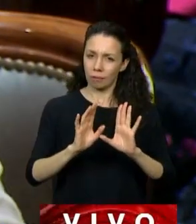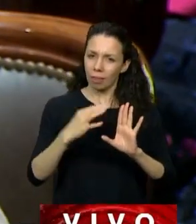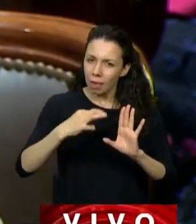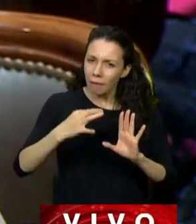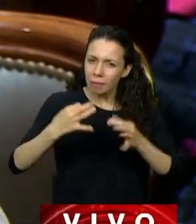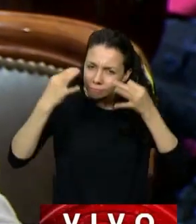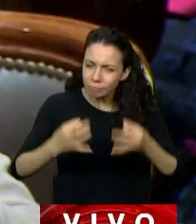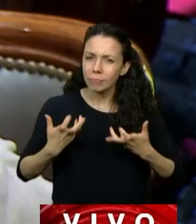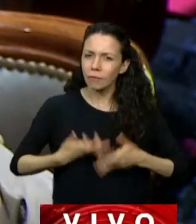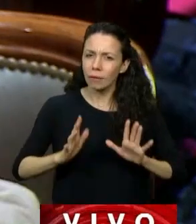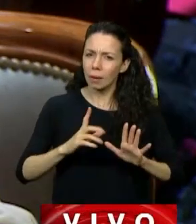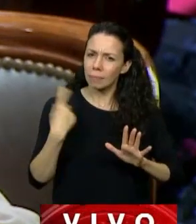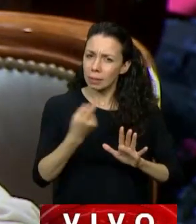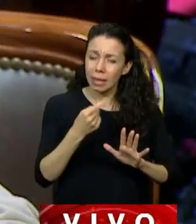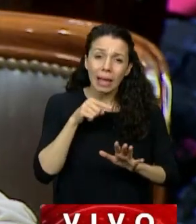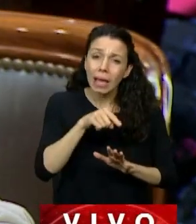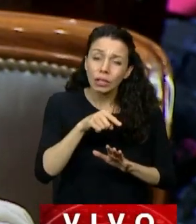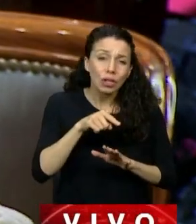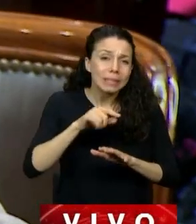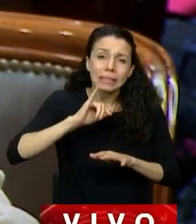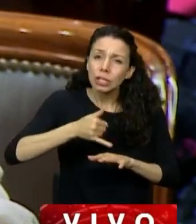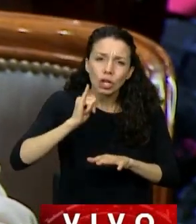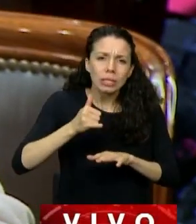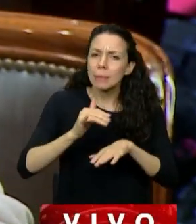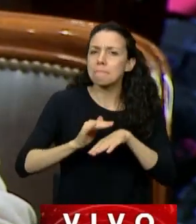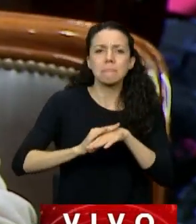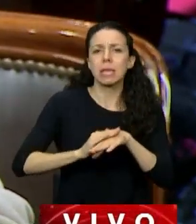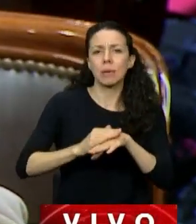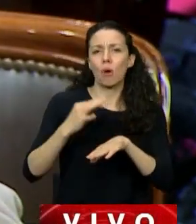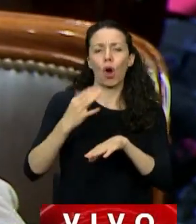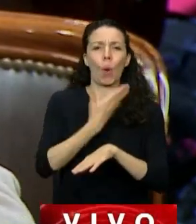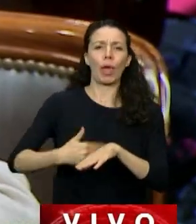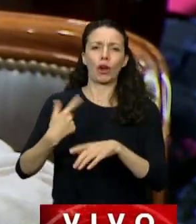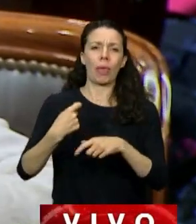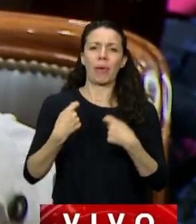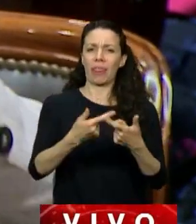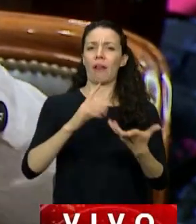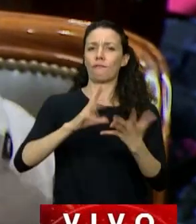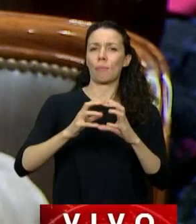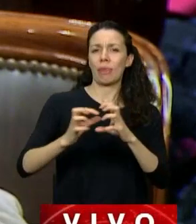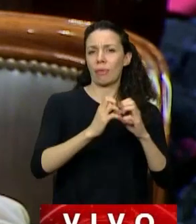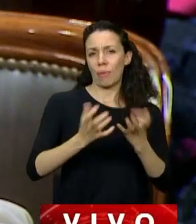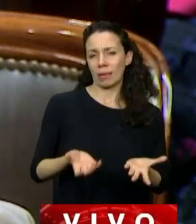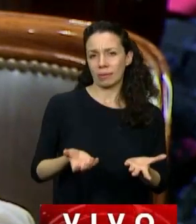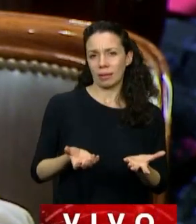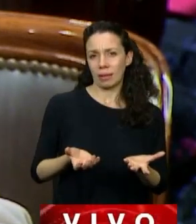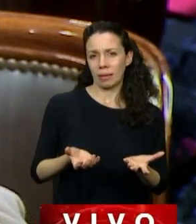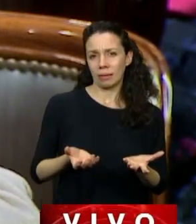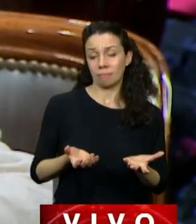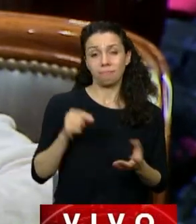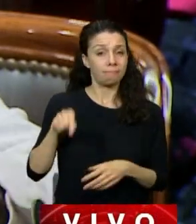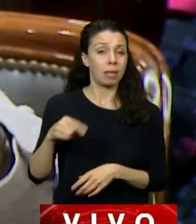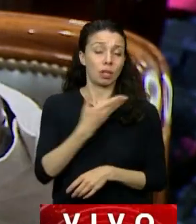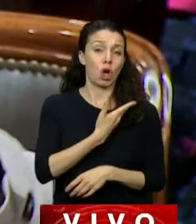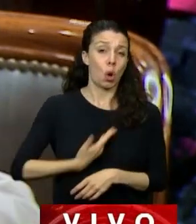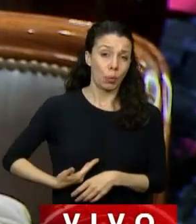que sincerarse que esto es lo mínimo que nosotros esperábamos del gobierno. Digo, estamos hablando de un